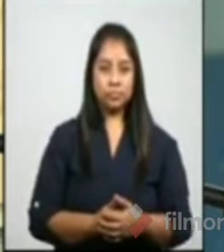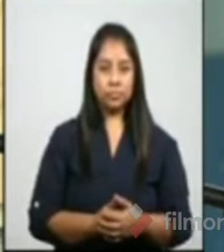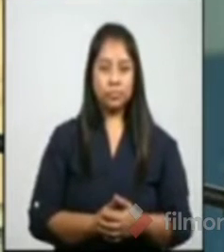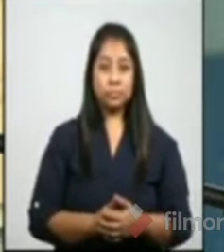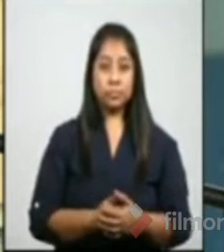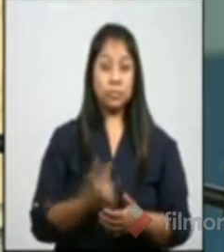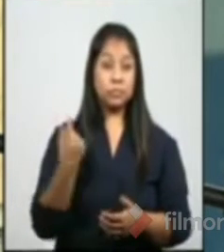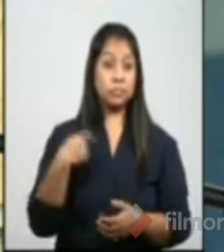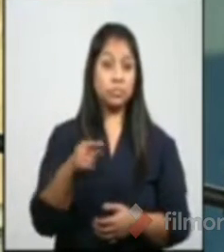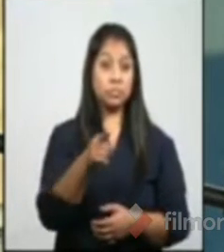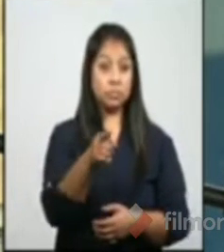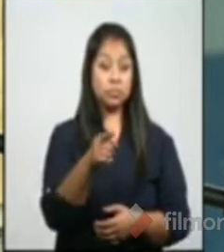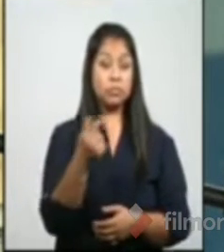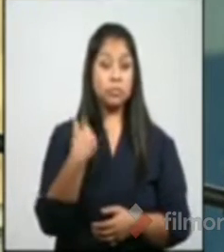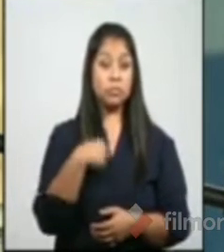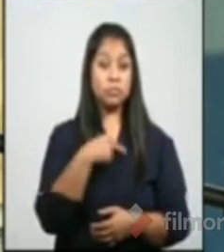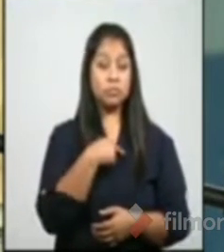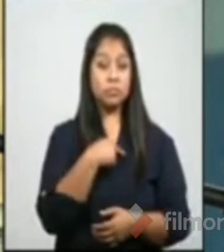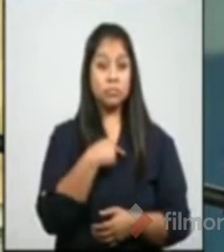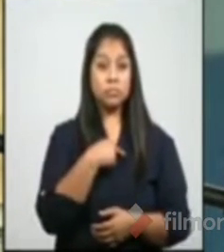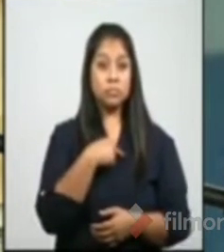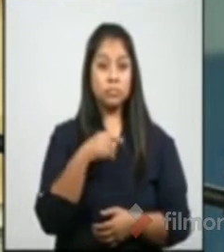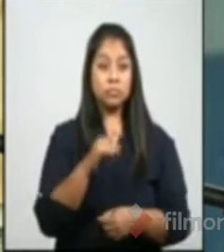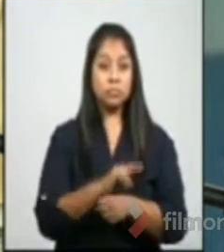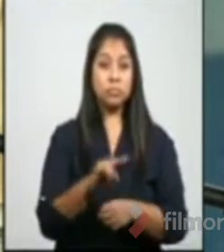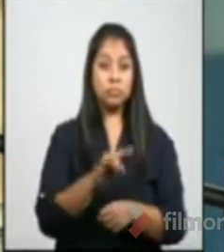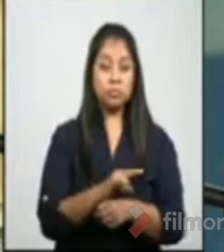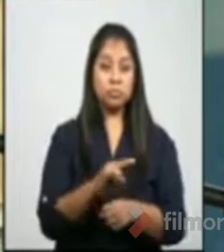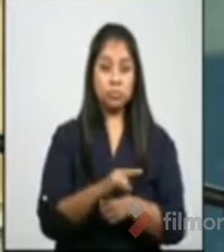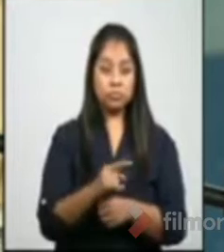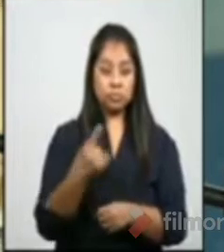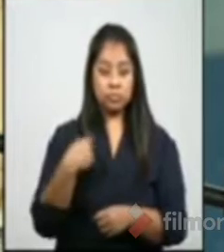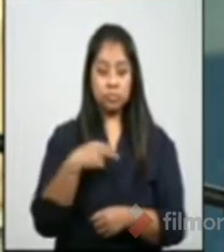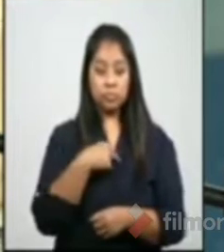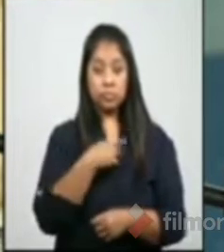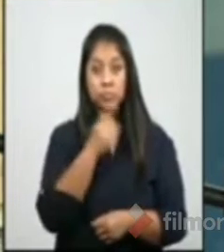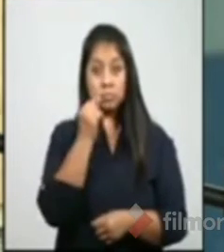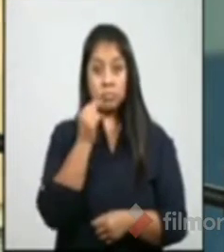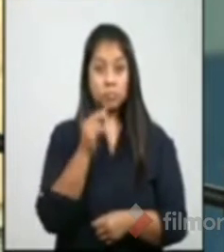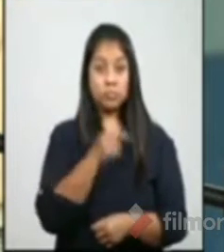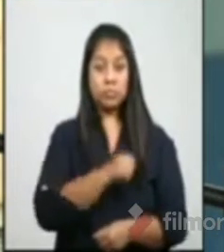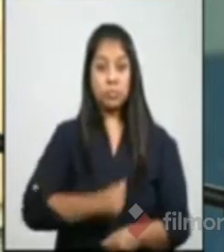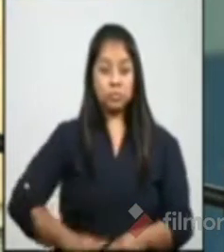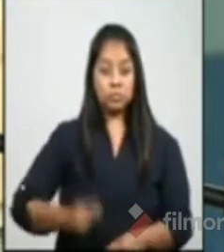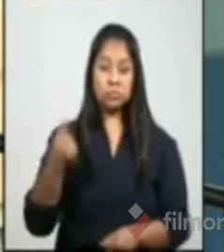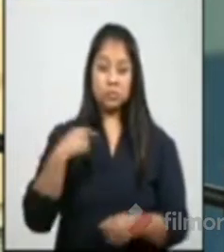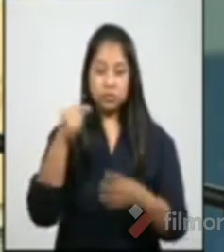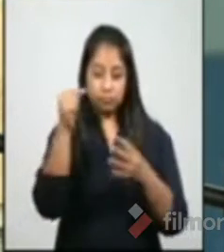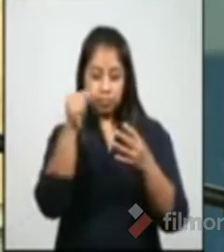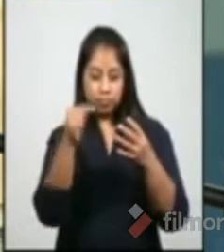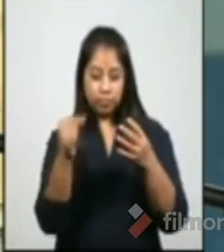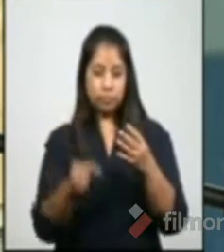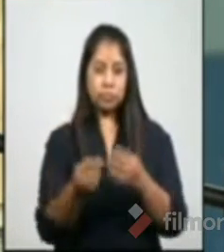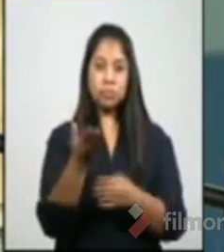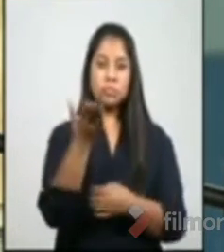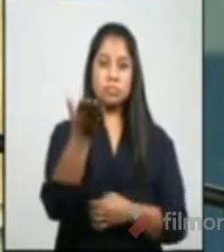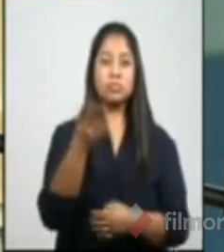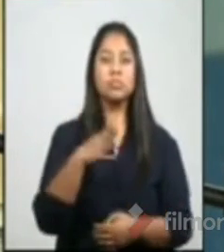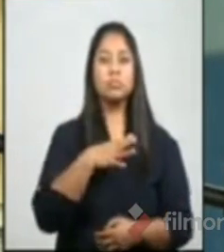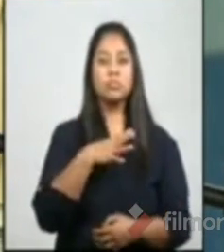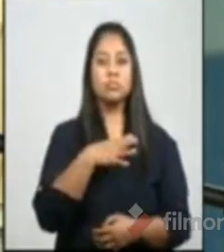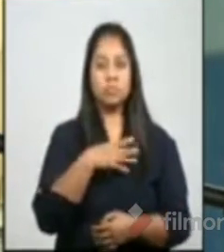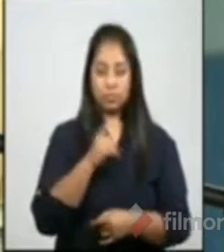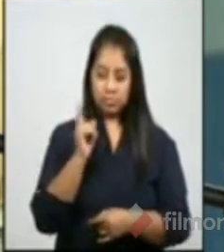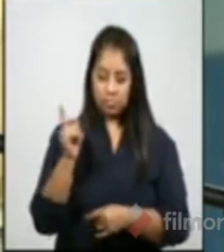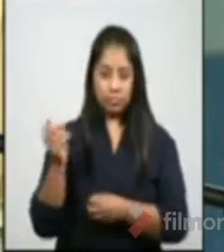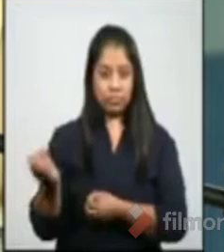Y para eso vamos a utilizar a nuestro señor alcalde para las demás peticiones que tenemos. Y a él se